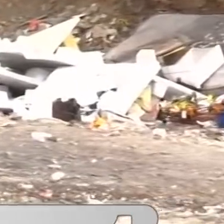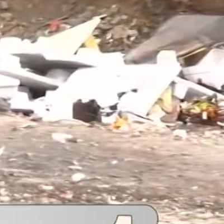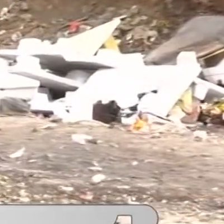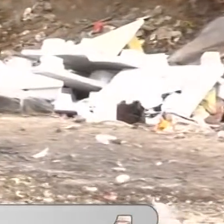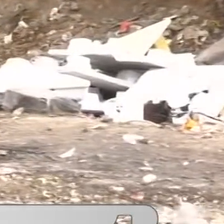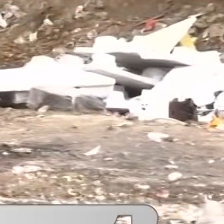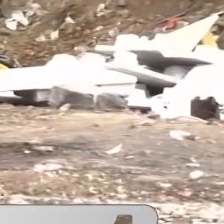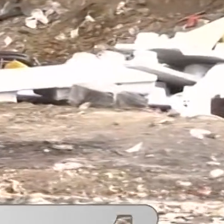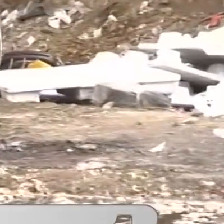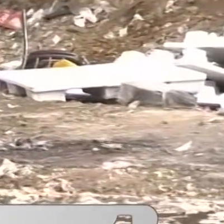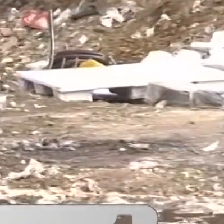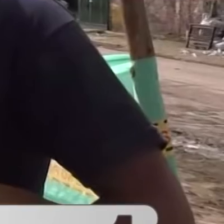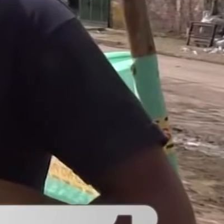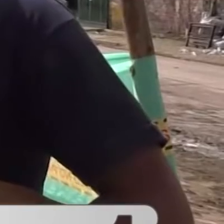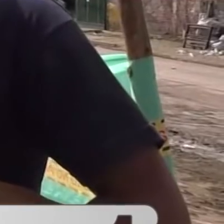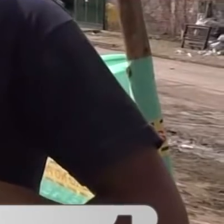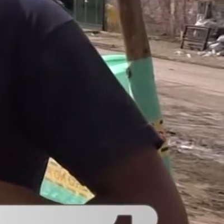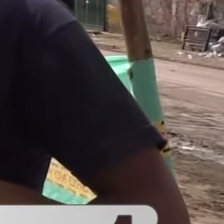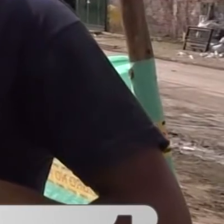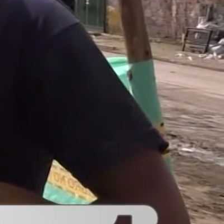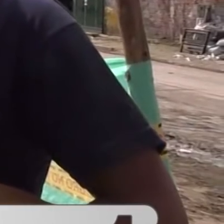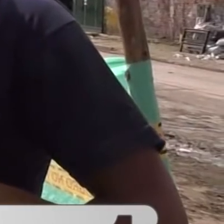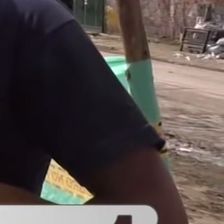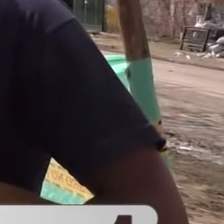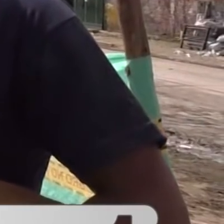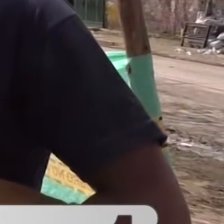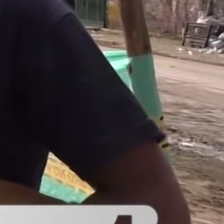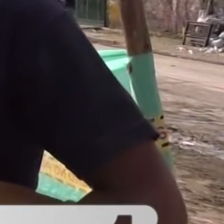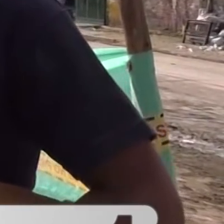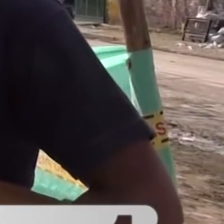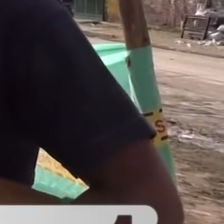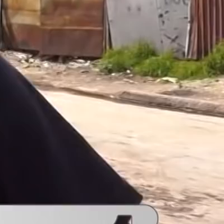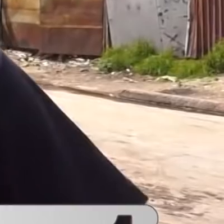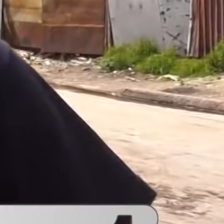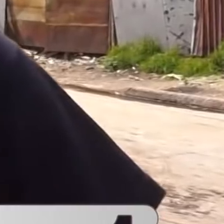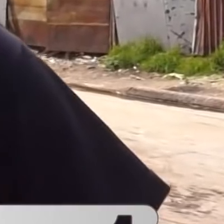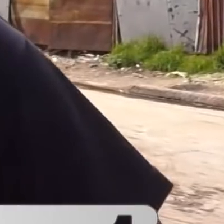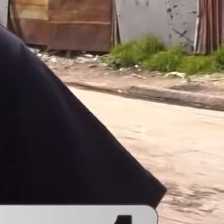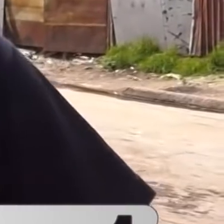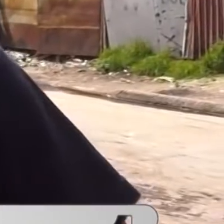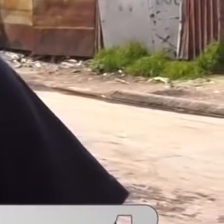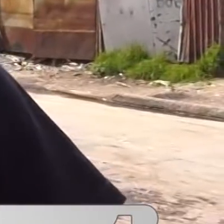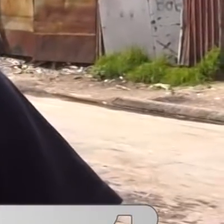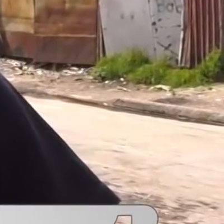el caso de Cindy, desplazada por la violencia y presunta víctima de varios delitos.